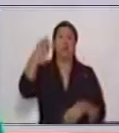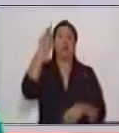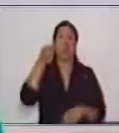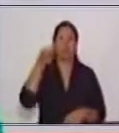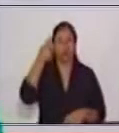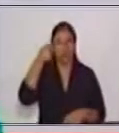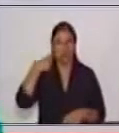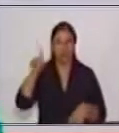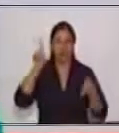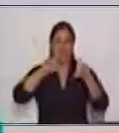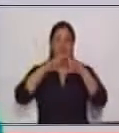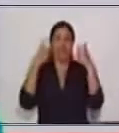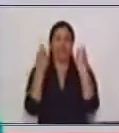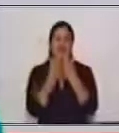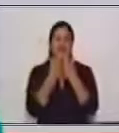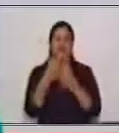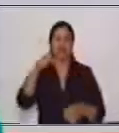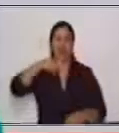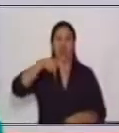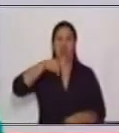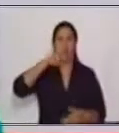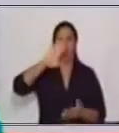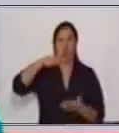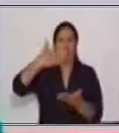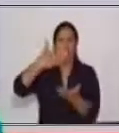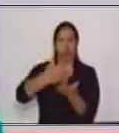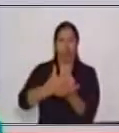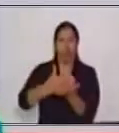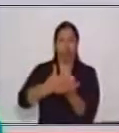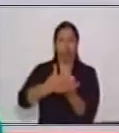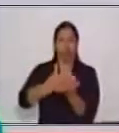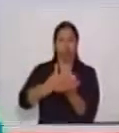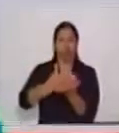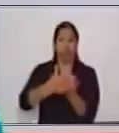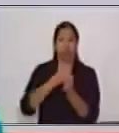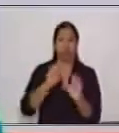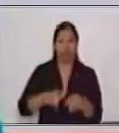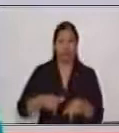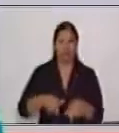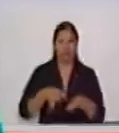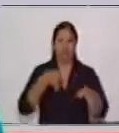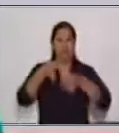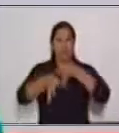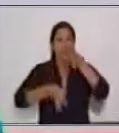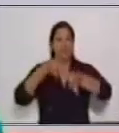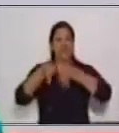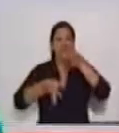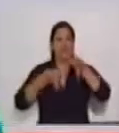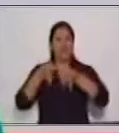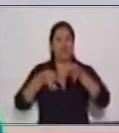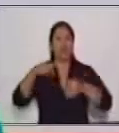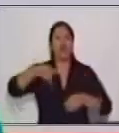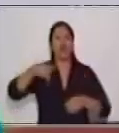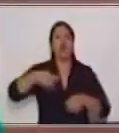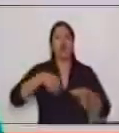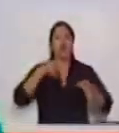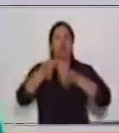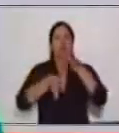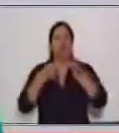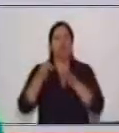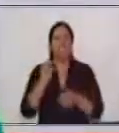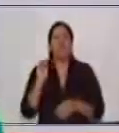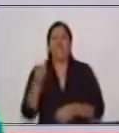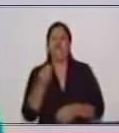Por ahora, quedamos con este tema, con su explicación acerca de qué es un ensayo,